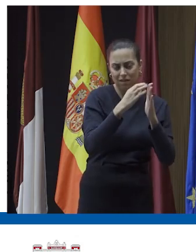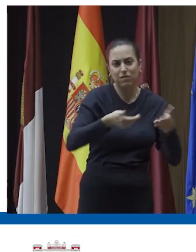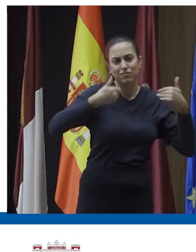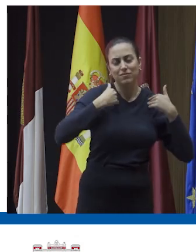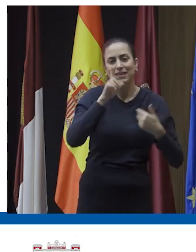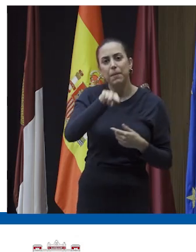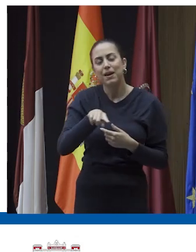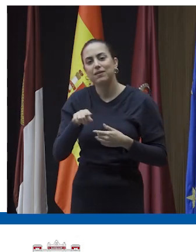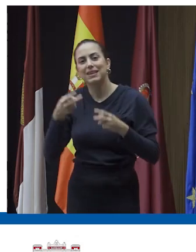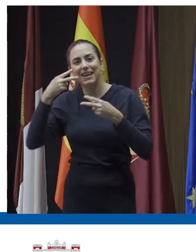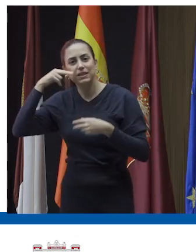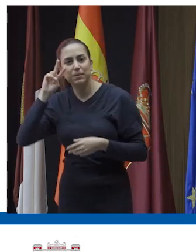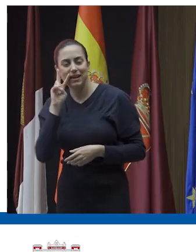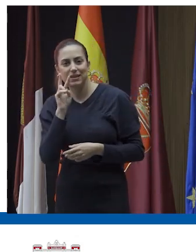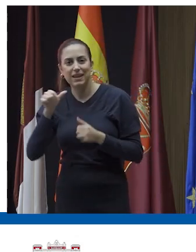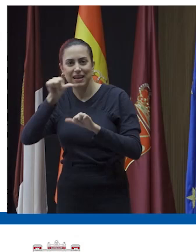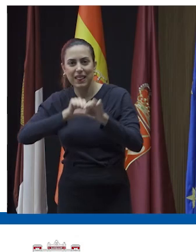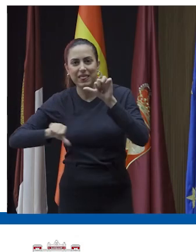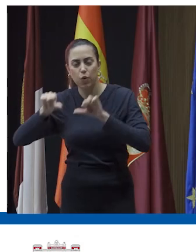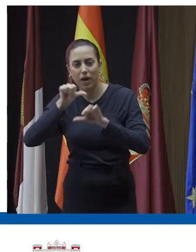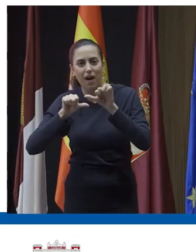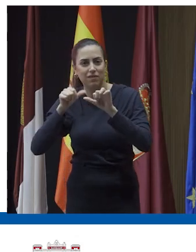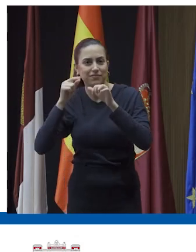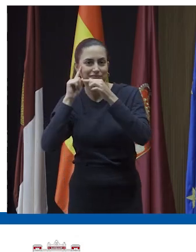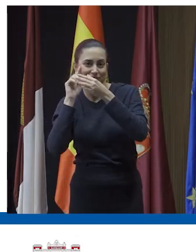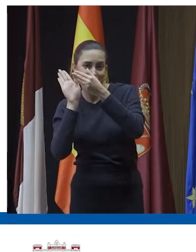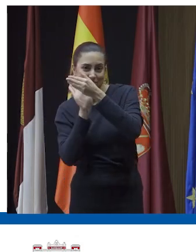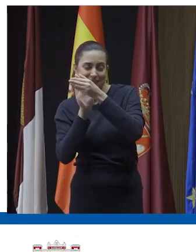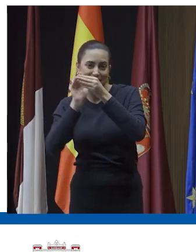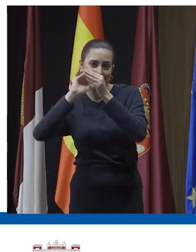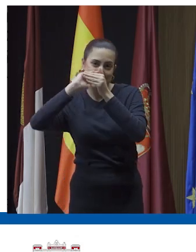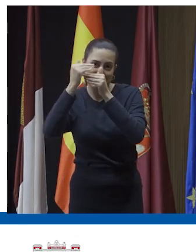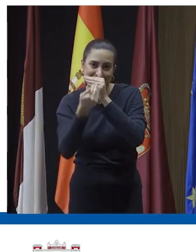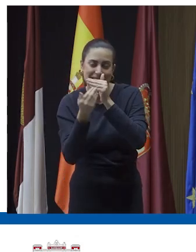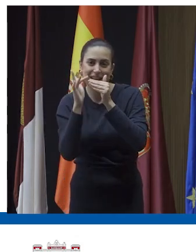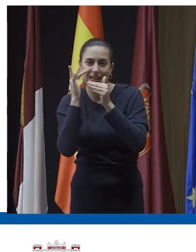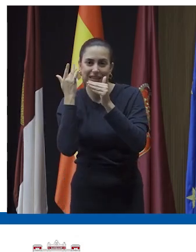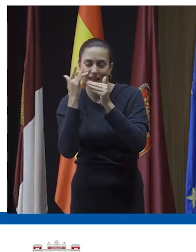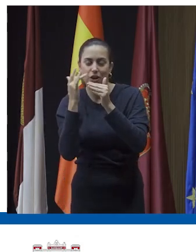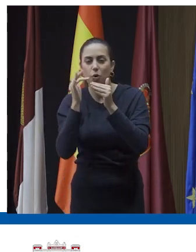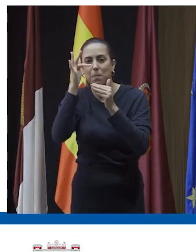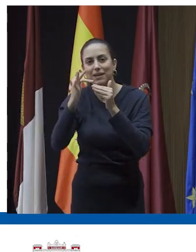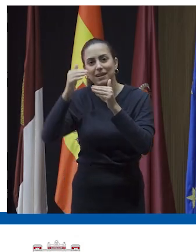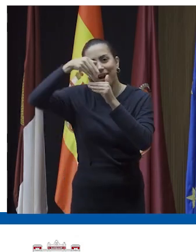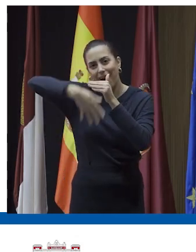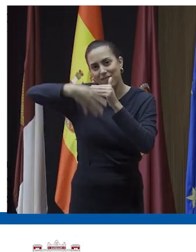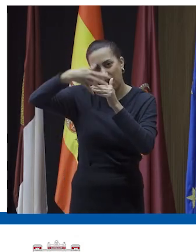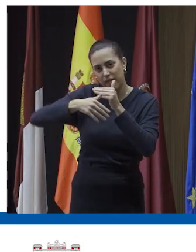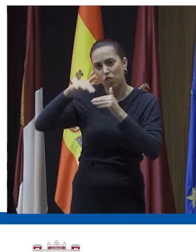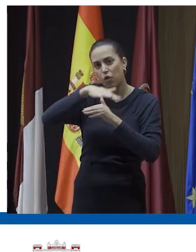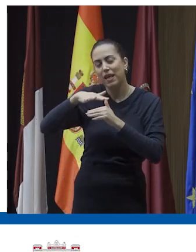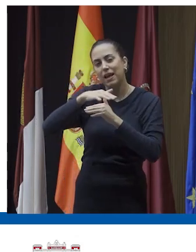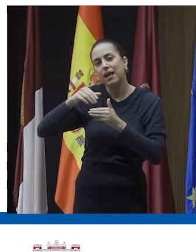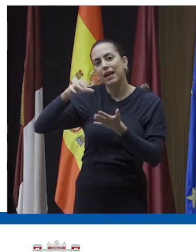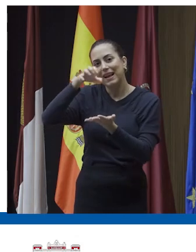como especialista en cirugía refractiva del cristalino y catarata, así como en glaucoma también en la Clínica